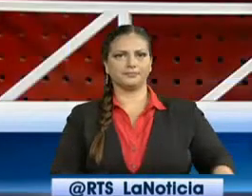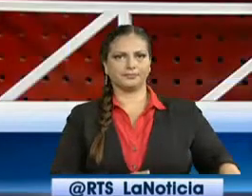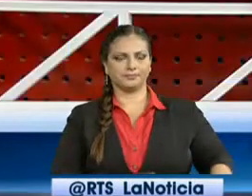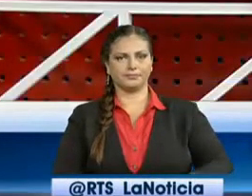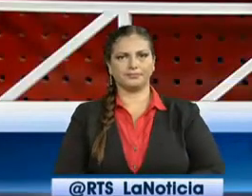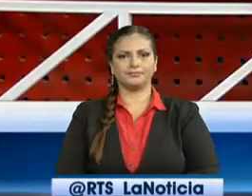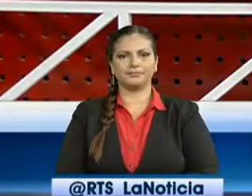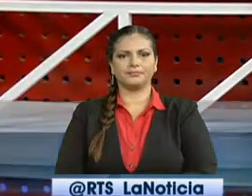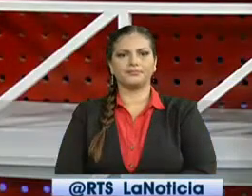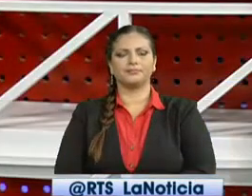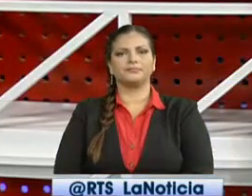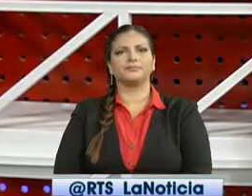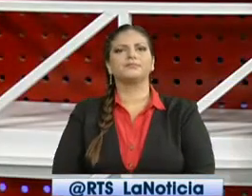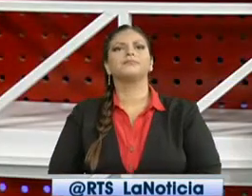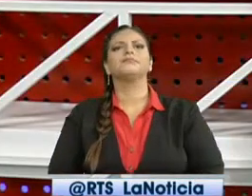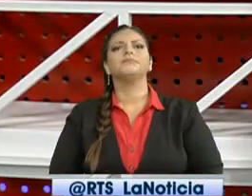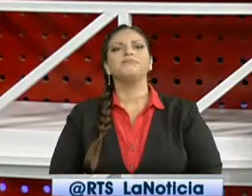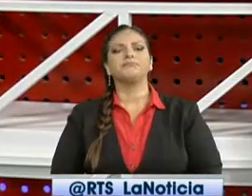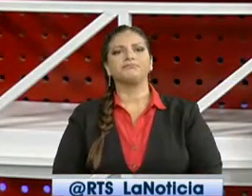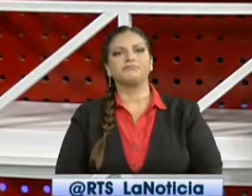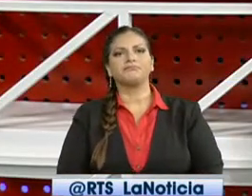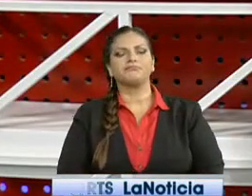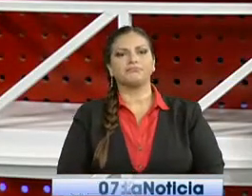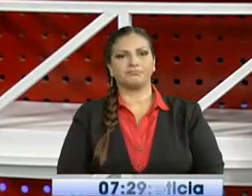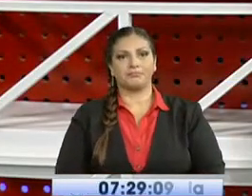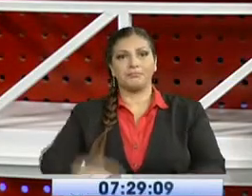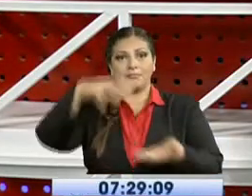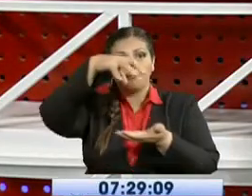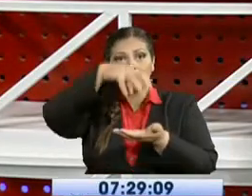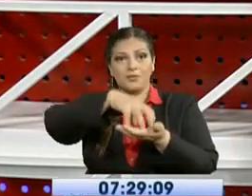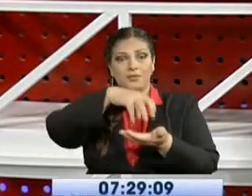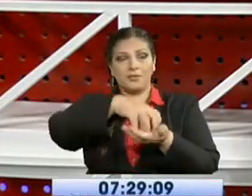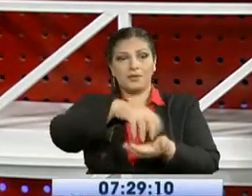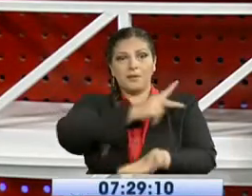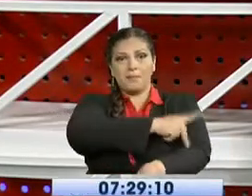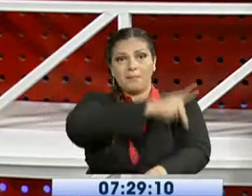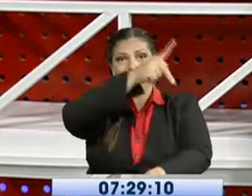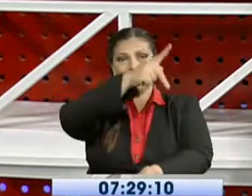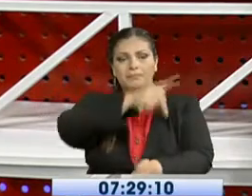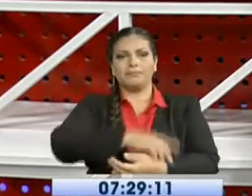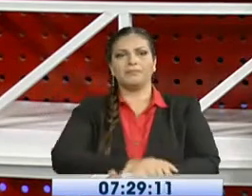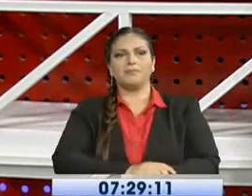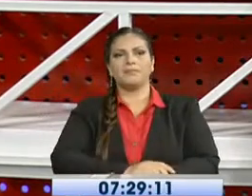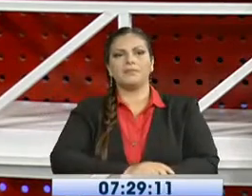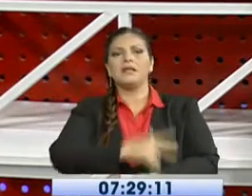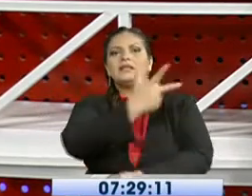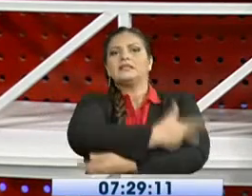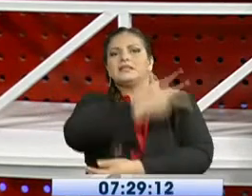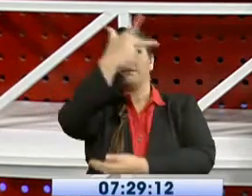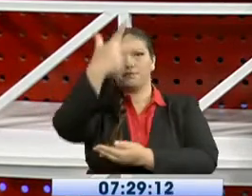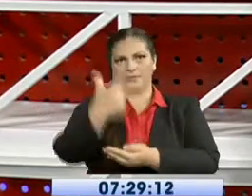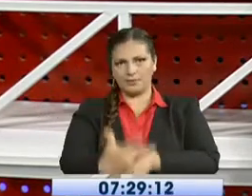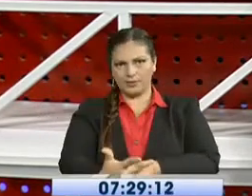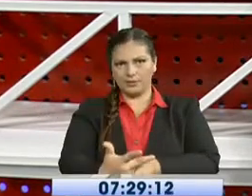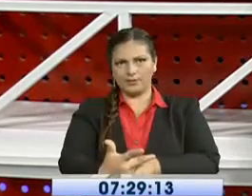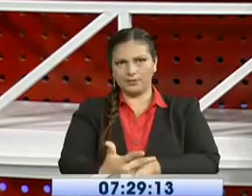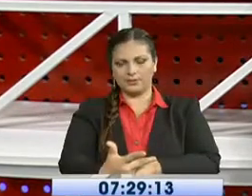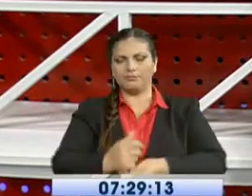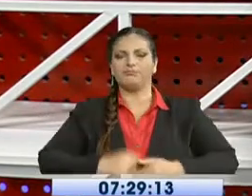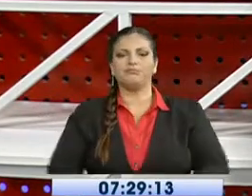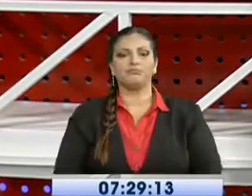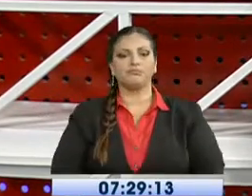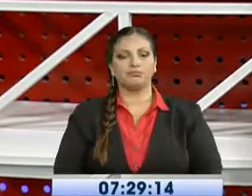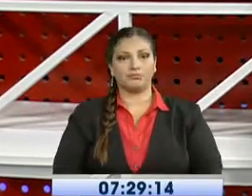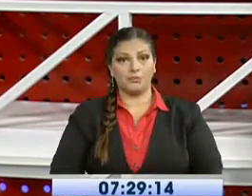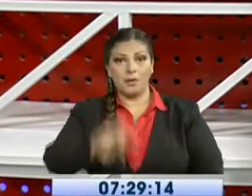que la policía capturó a uno de los más buscados de la provincia de Chimborazo. Según se ha informado, el